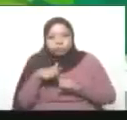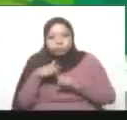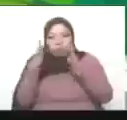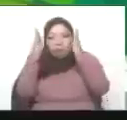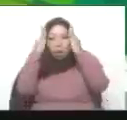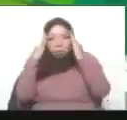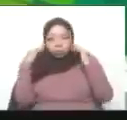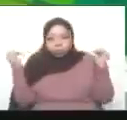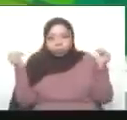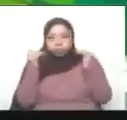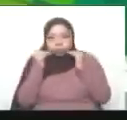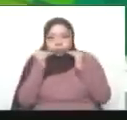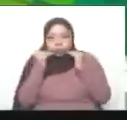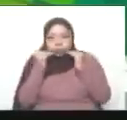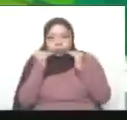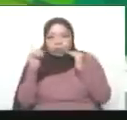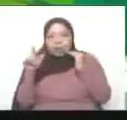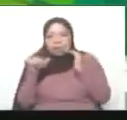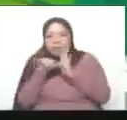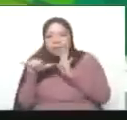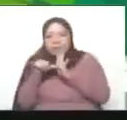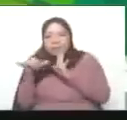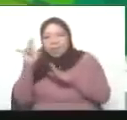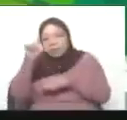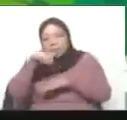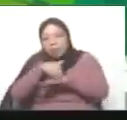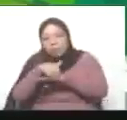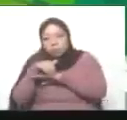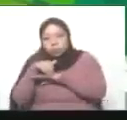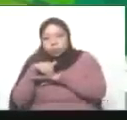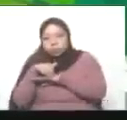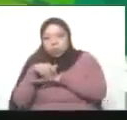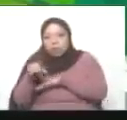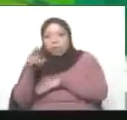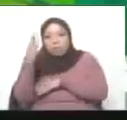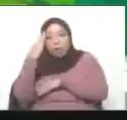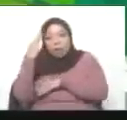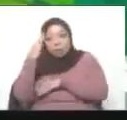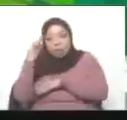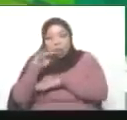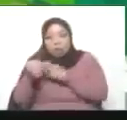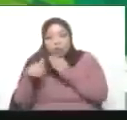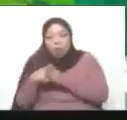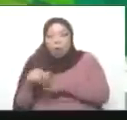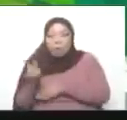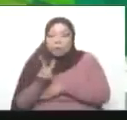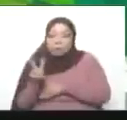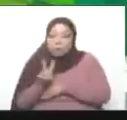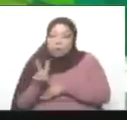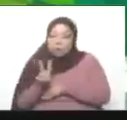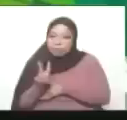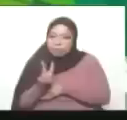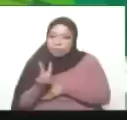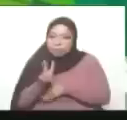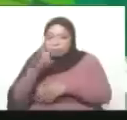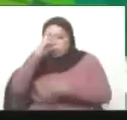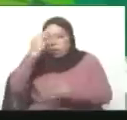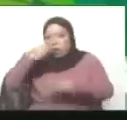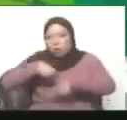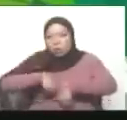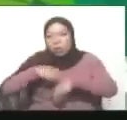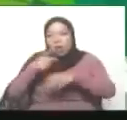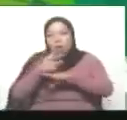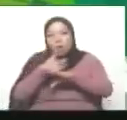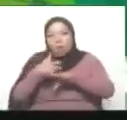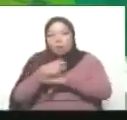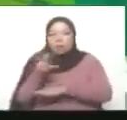y precisamente en este acuerdo que todos los venezolanos deberíamos conocer en este acuerdo dice el